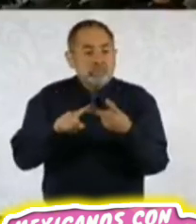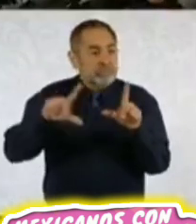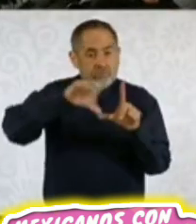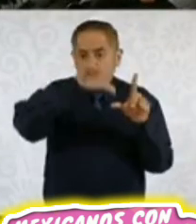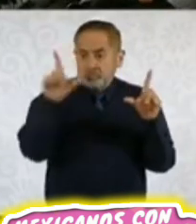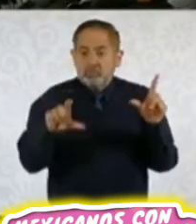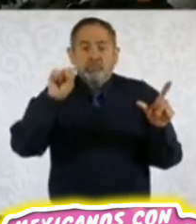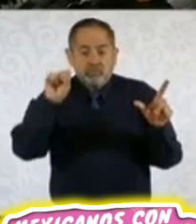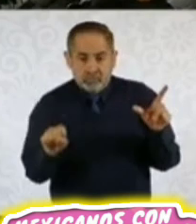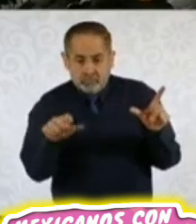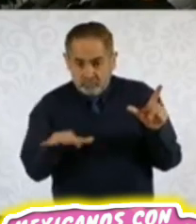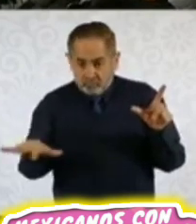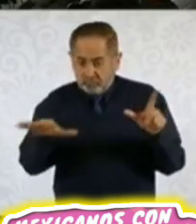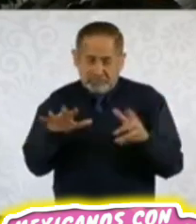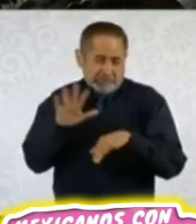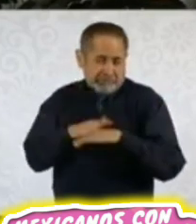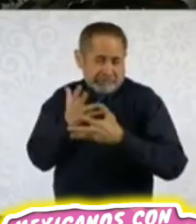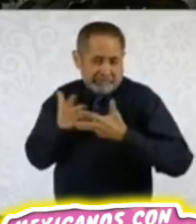nuestro país.